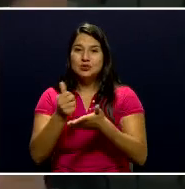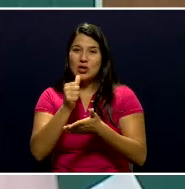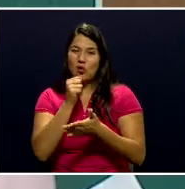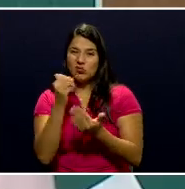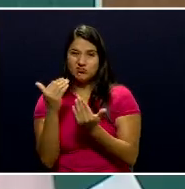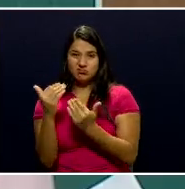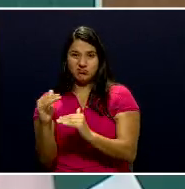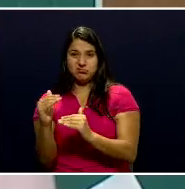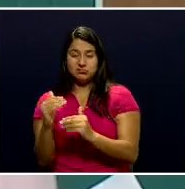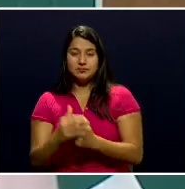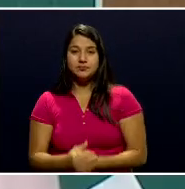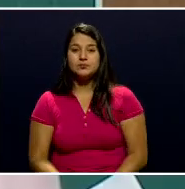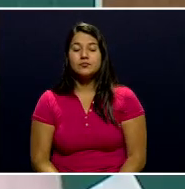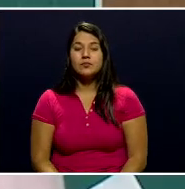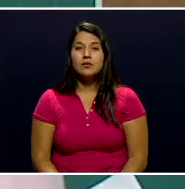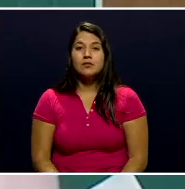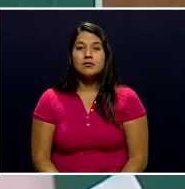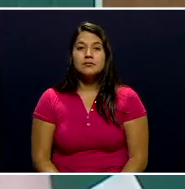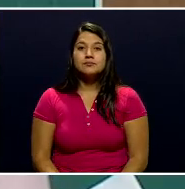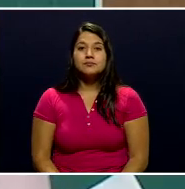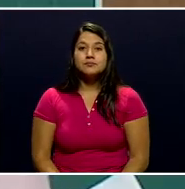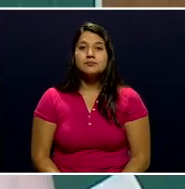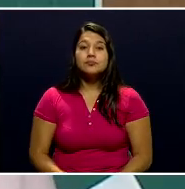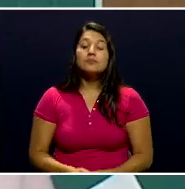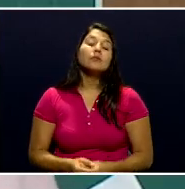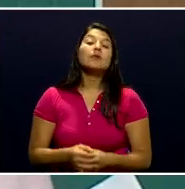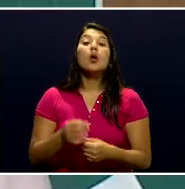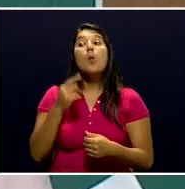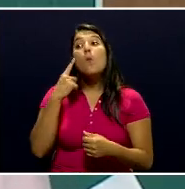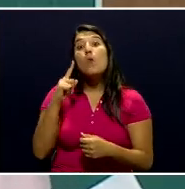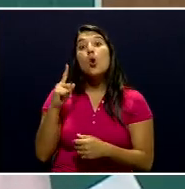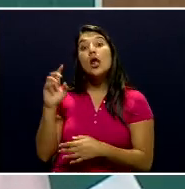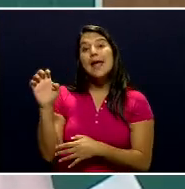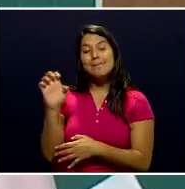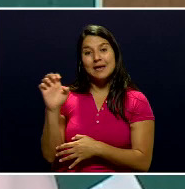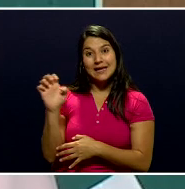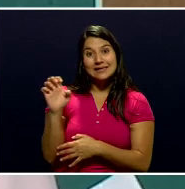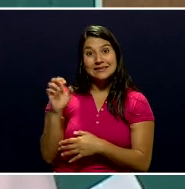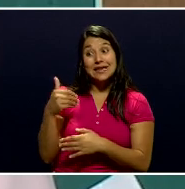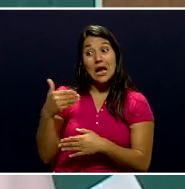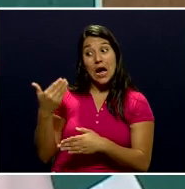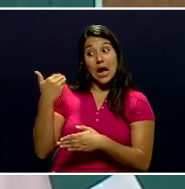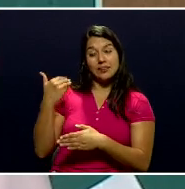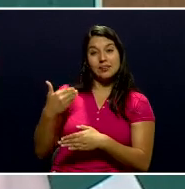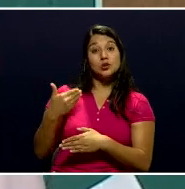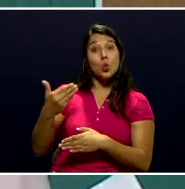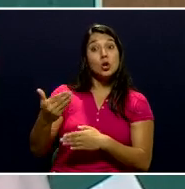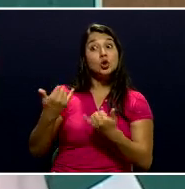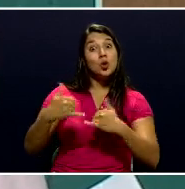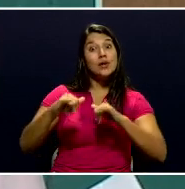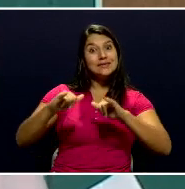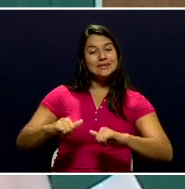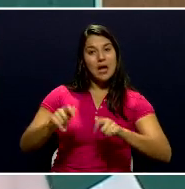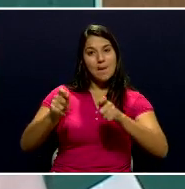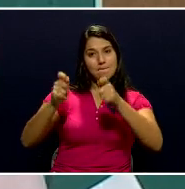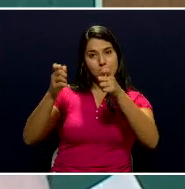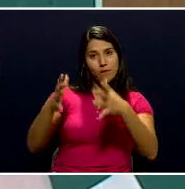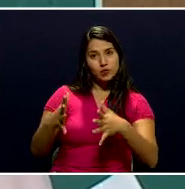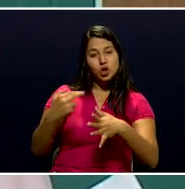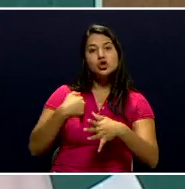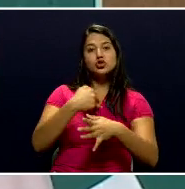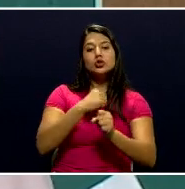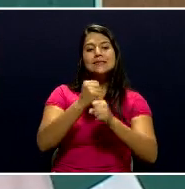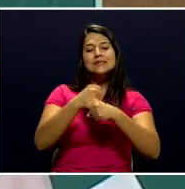potable. Comité de riesgo y emergencia de la institución, cuando estaban los docentes, hicimos todo un plan estratégico para cubrir todas